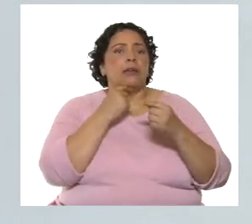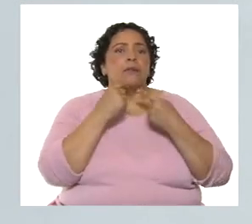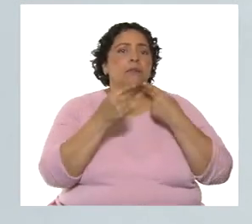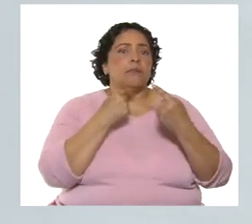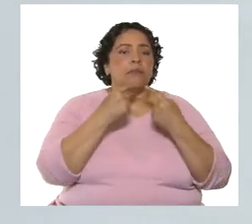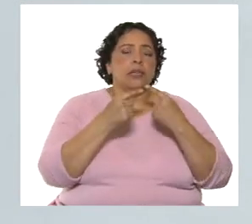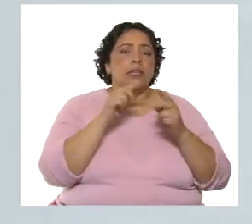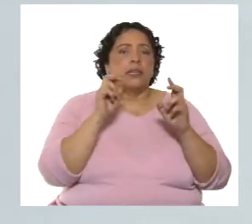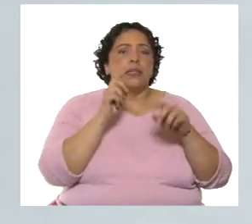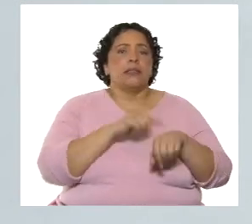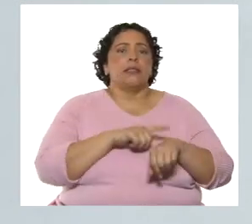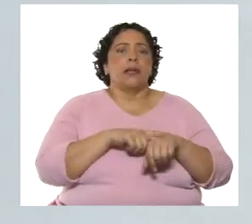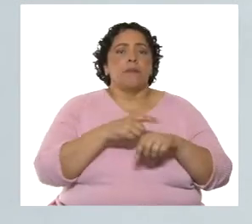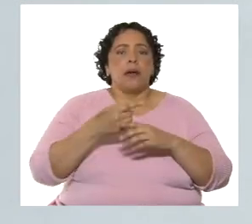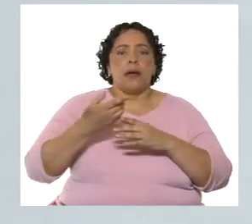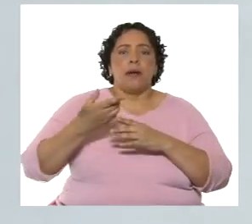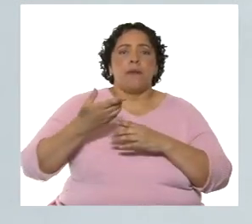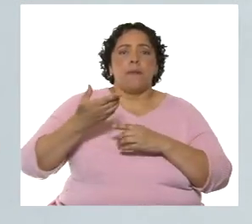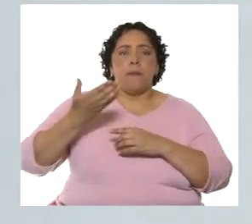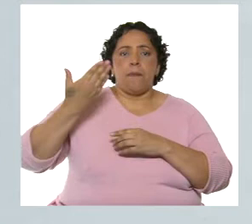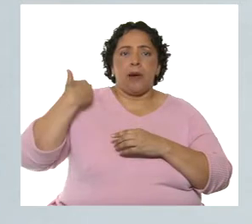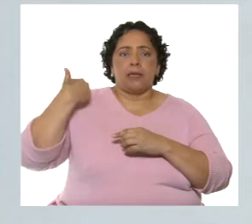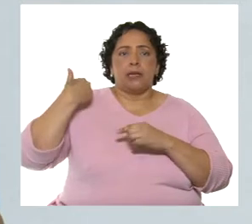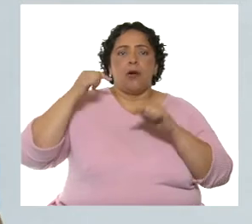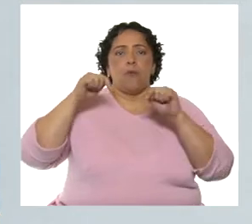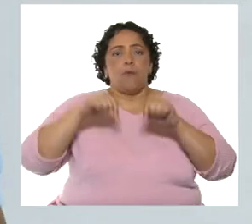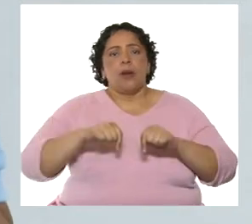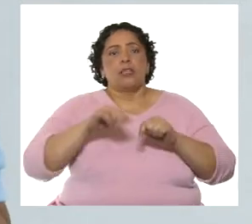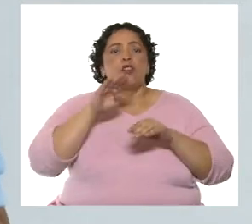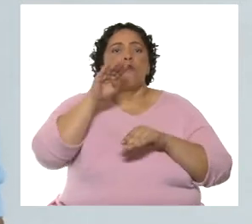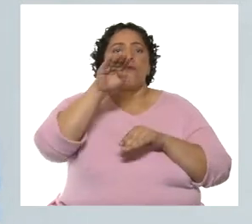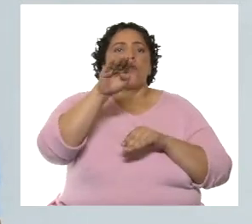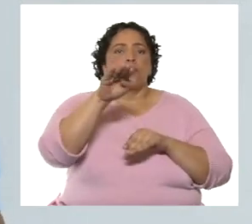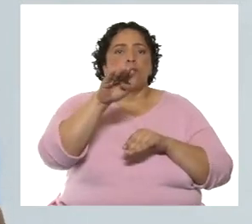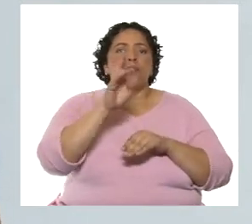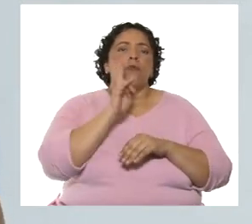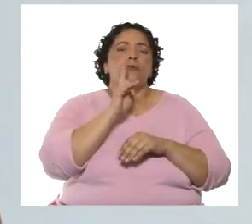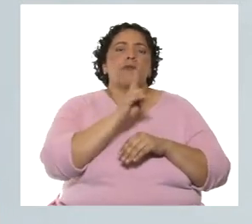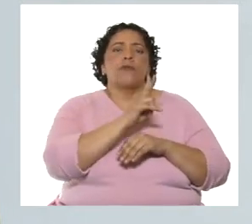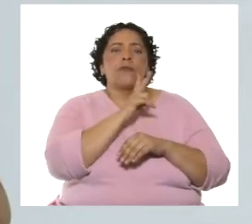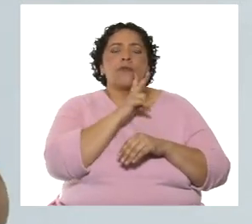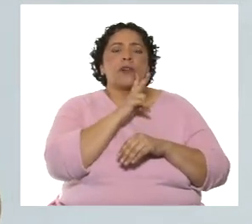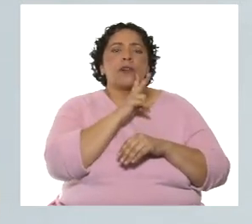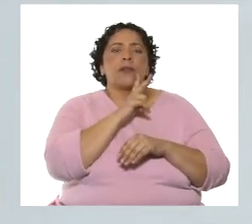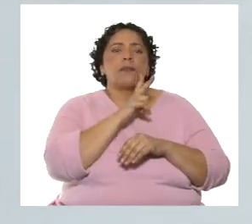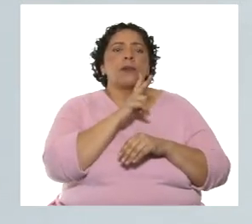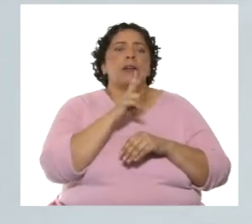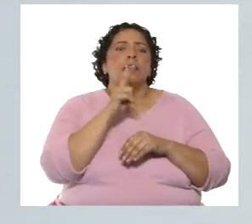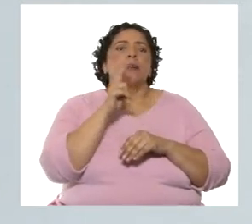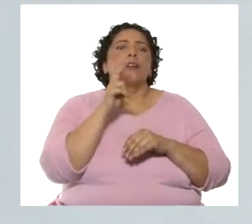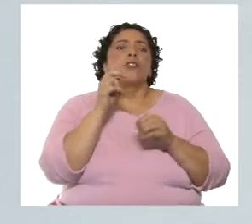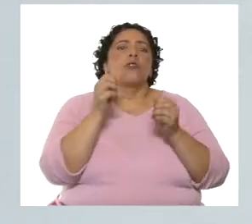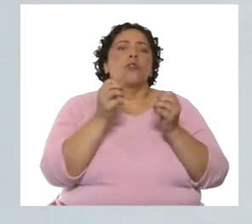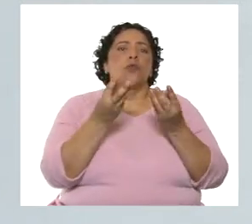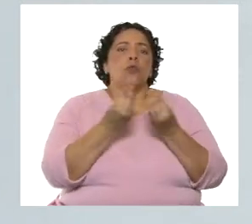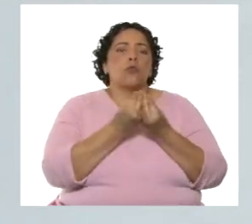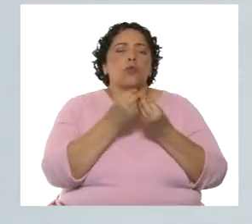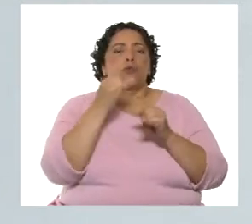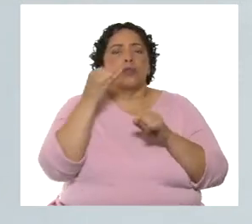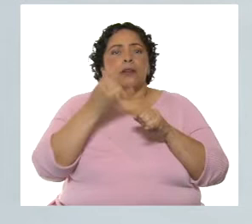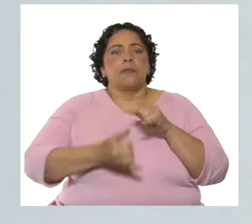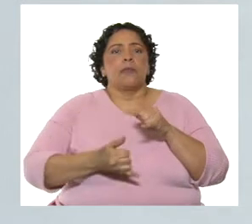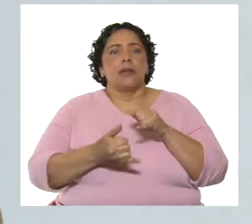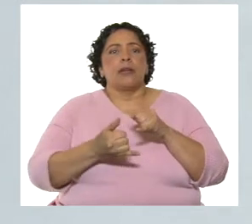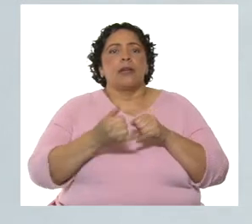verbos que son presente, pasado y futuro, primero debemos de hablar del verbo en infinitivo con su terminación. Cuando los